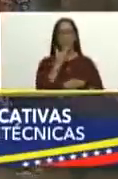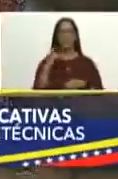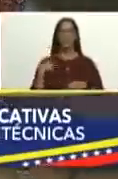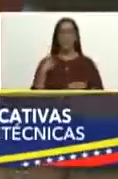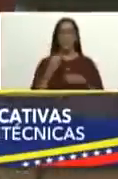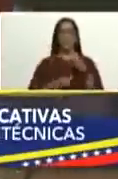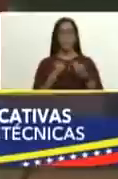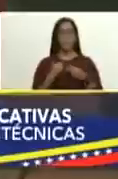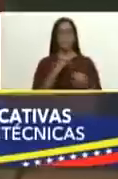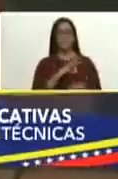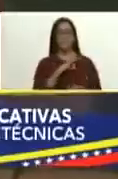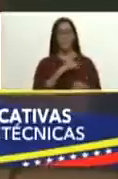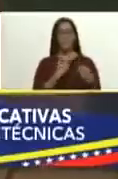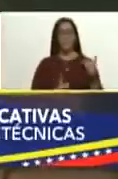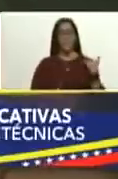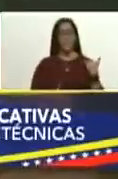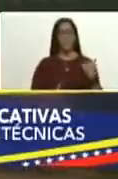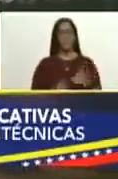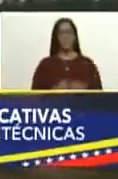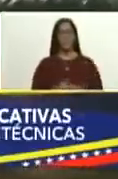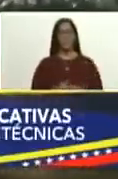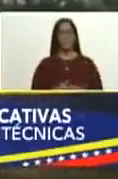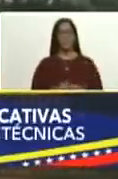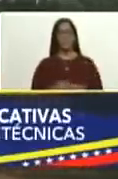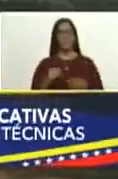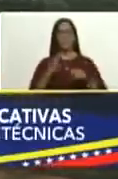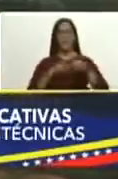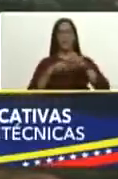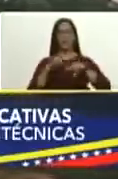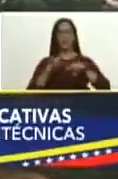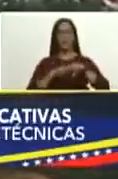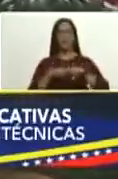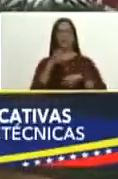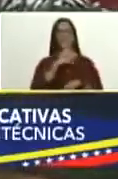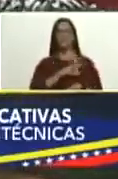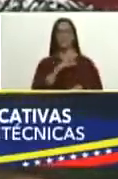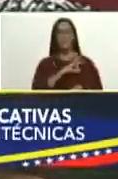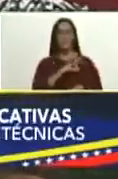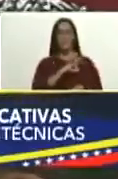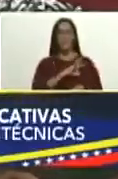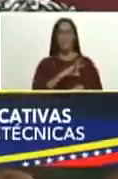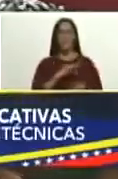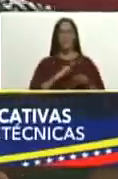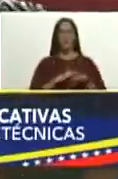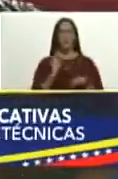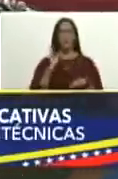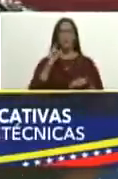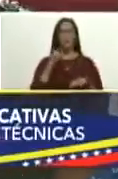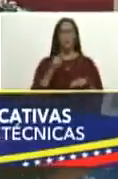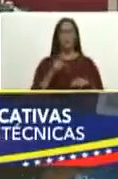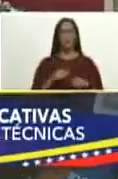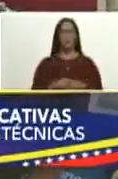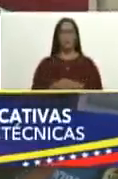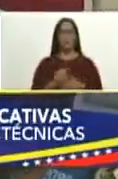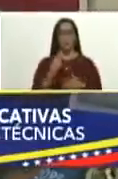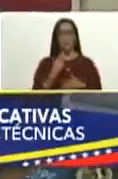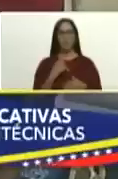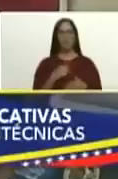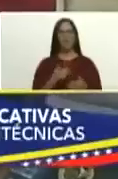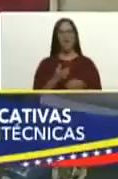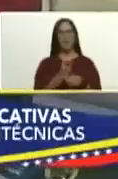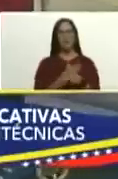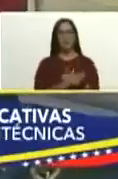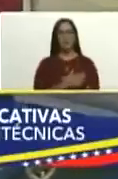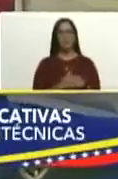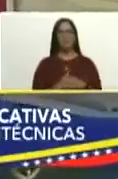señor presidente, a través de la construcción del socialismo. Porque usted lo dijo en una oportunidad,